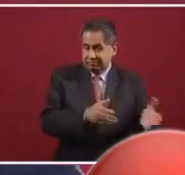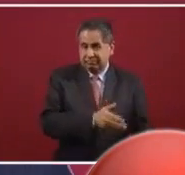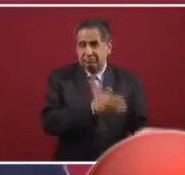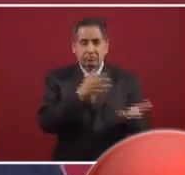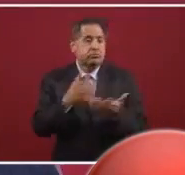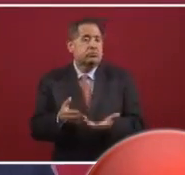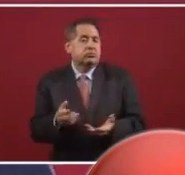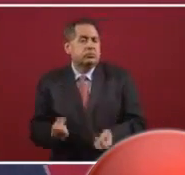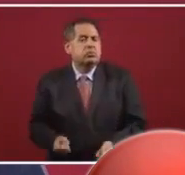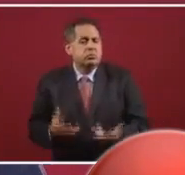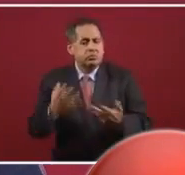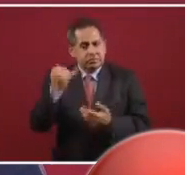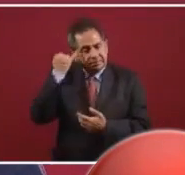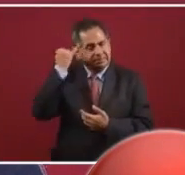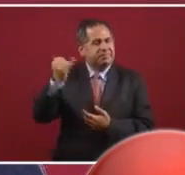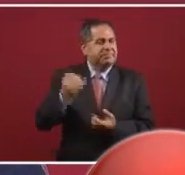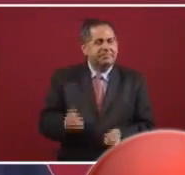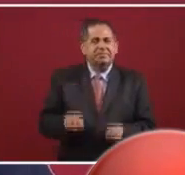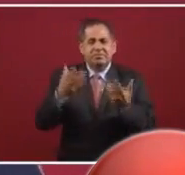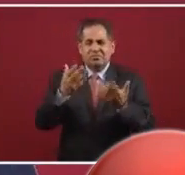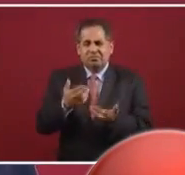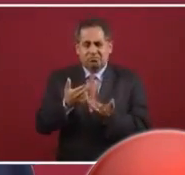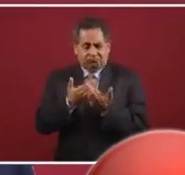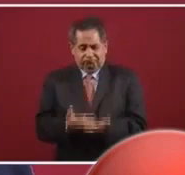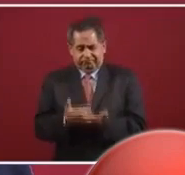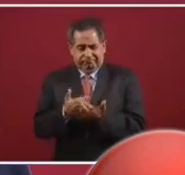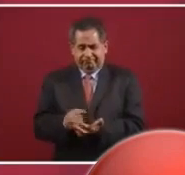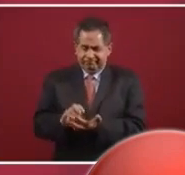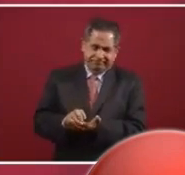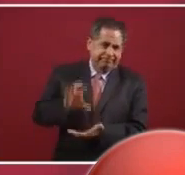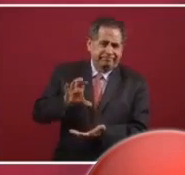imagínense cuánto dinero se libera.